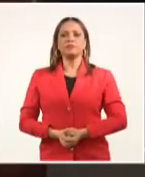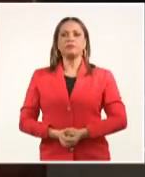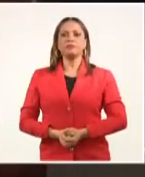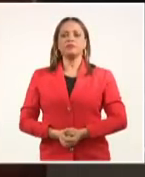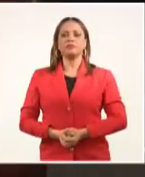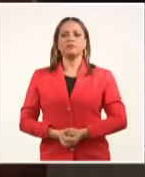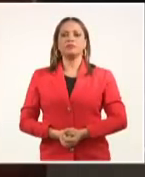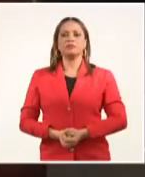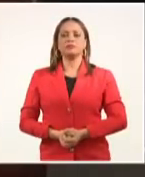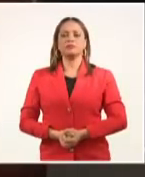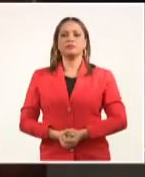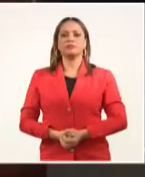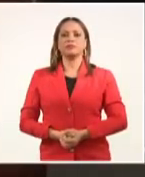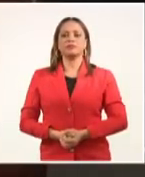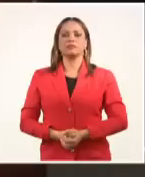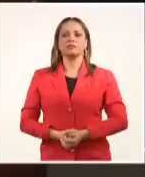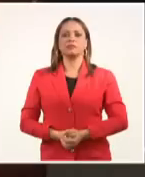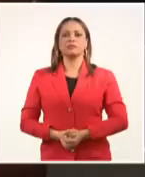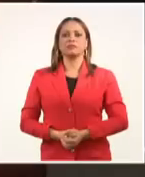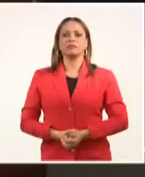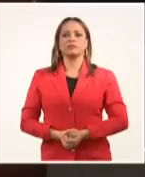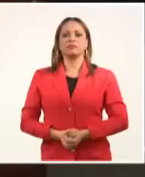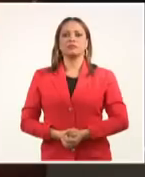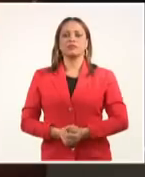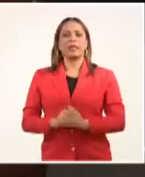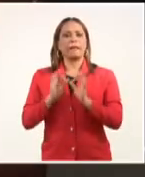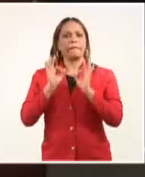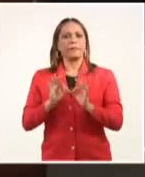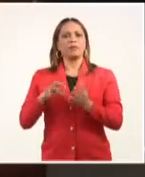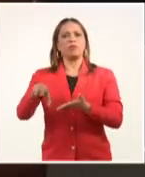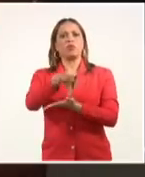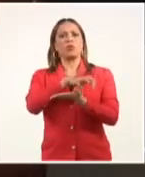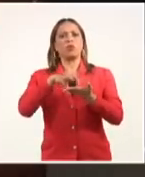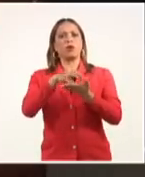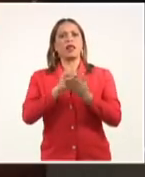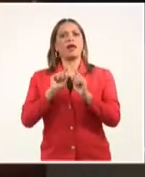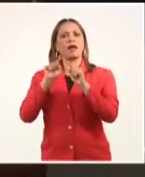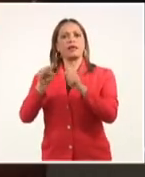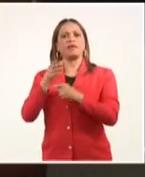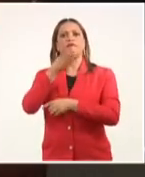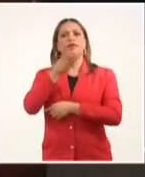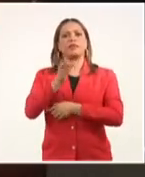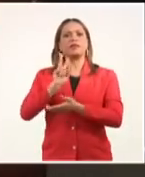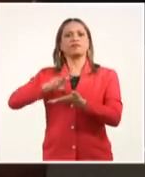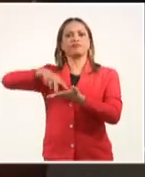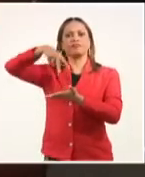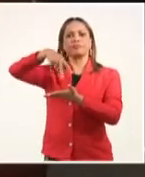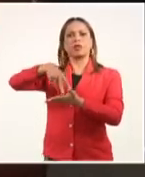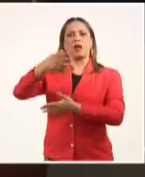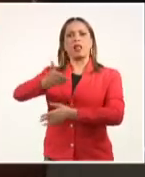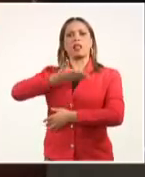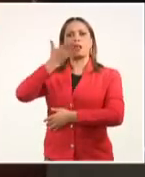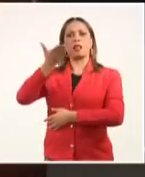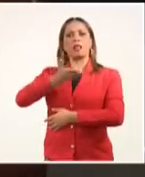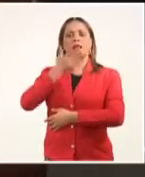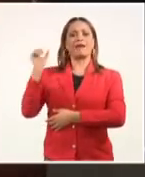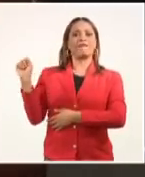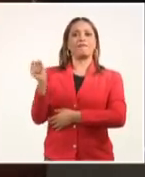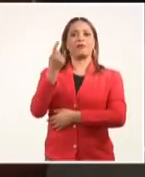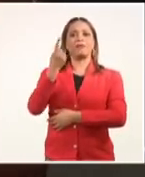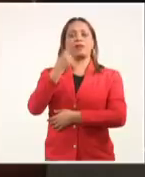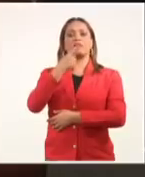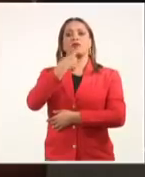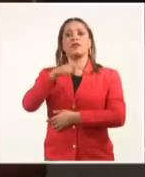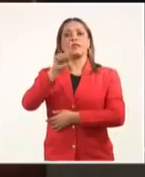congrega el mismo lugar donde Fidel proclamó el 1 de enero de